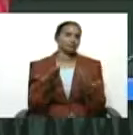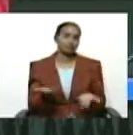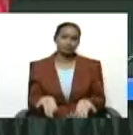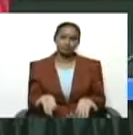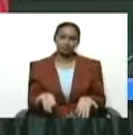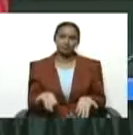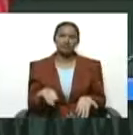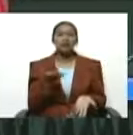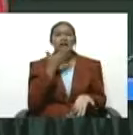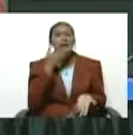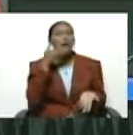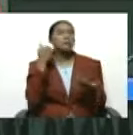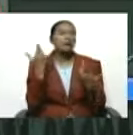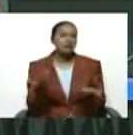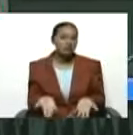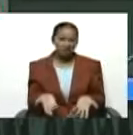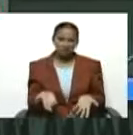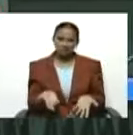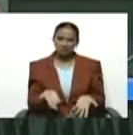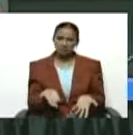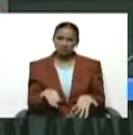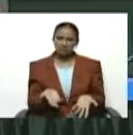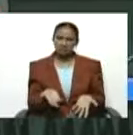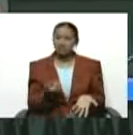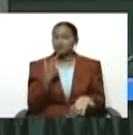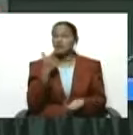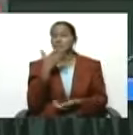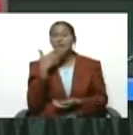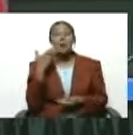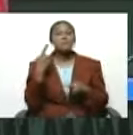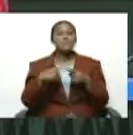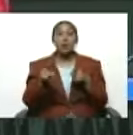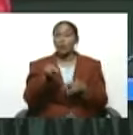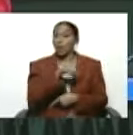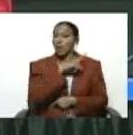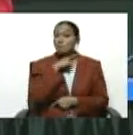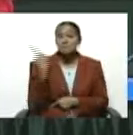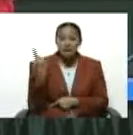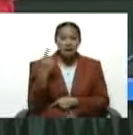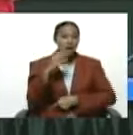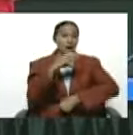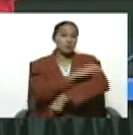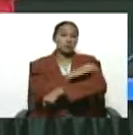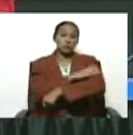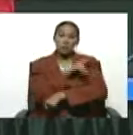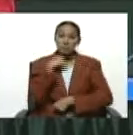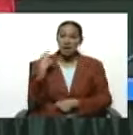El mejor rec, qué bueno y oportuno el escrutinio. Pero cuando pierden, el CNE no sirve para nada.